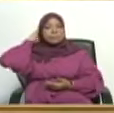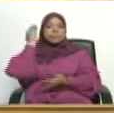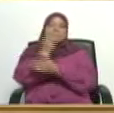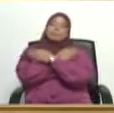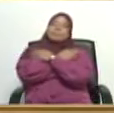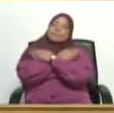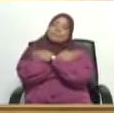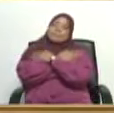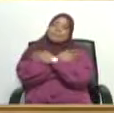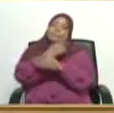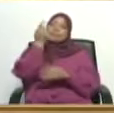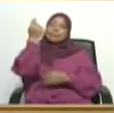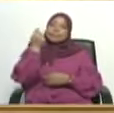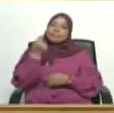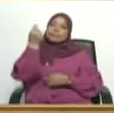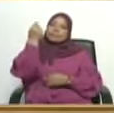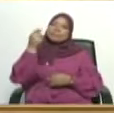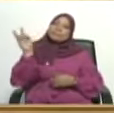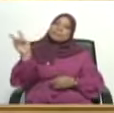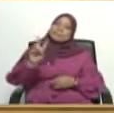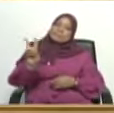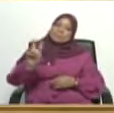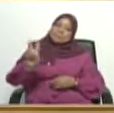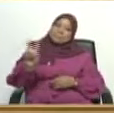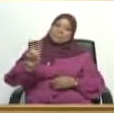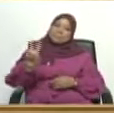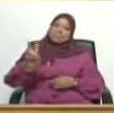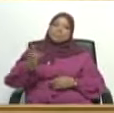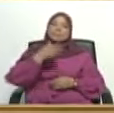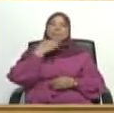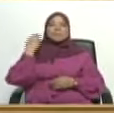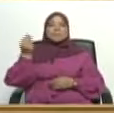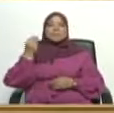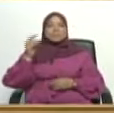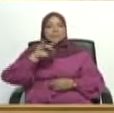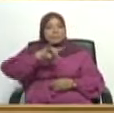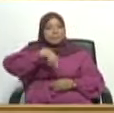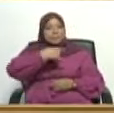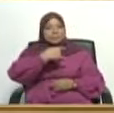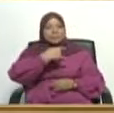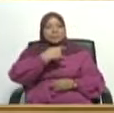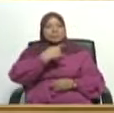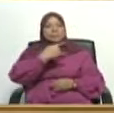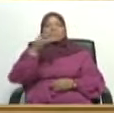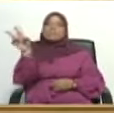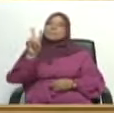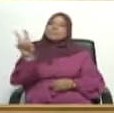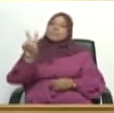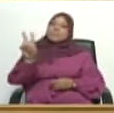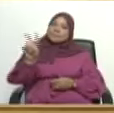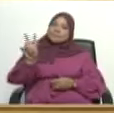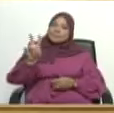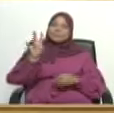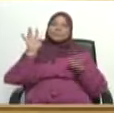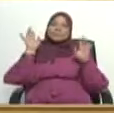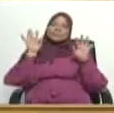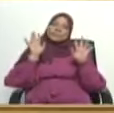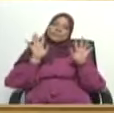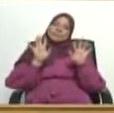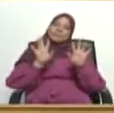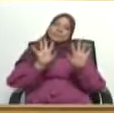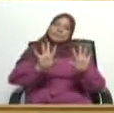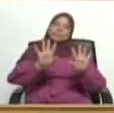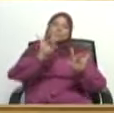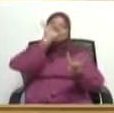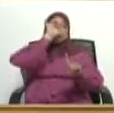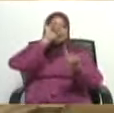Felicitemos las diputadas y diputados de Venezuela, a la juventud universitaria venezolana, que hoy se